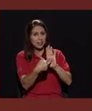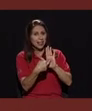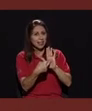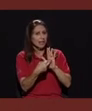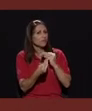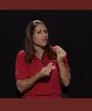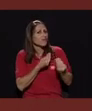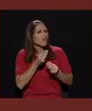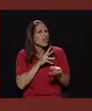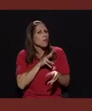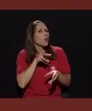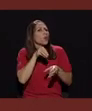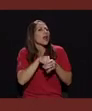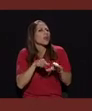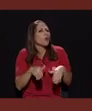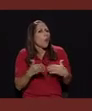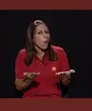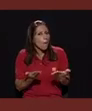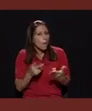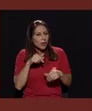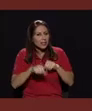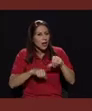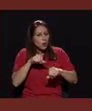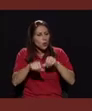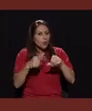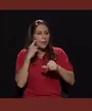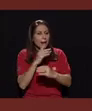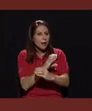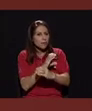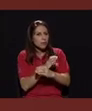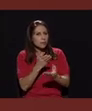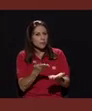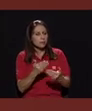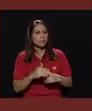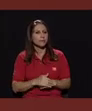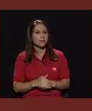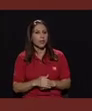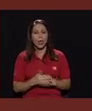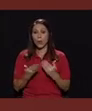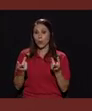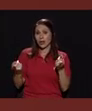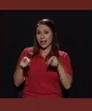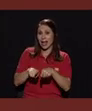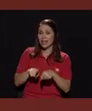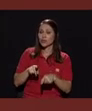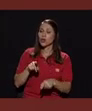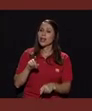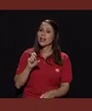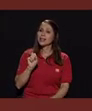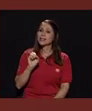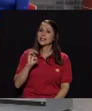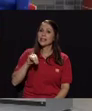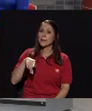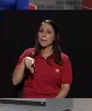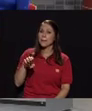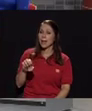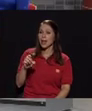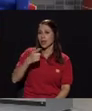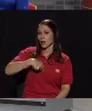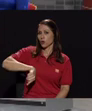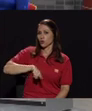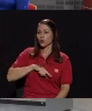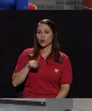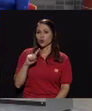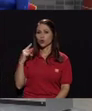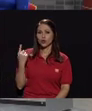qué forma se están involucrando en esta lucha por la preservación de los humedales? Bueno, en el caso del SIMPE,